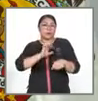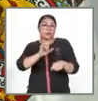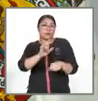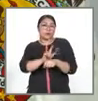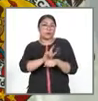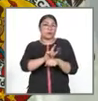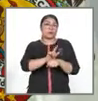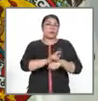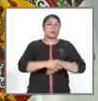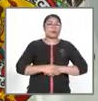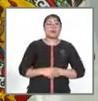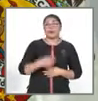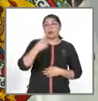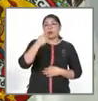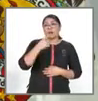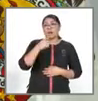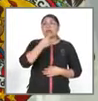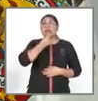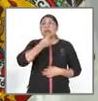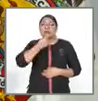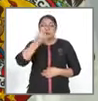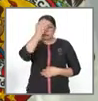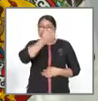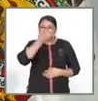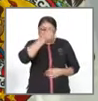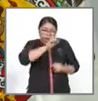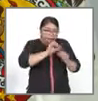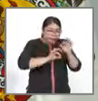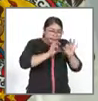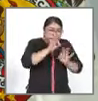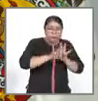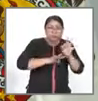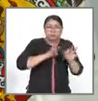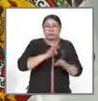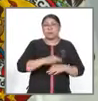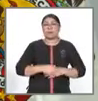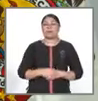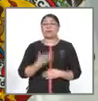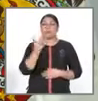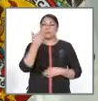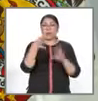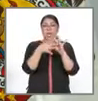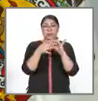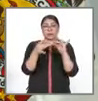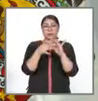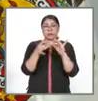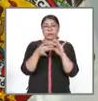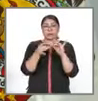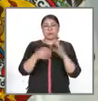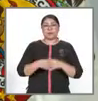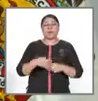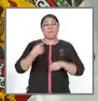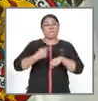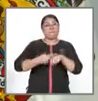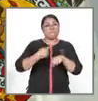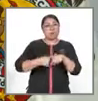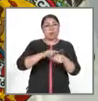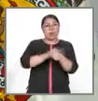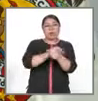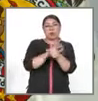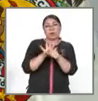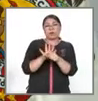endocrinología pediátrica evely Pérez Trejo quien nos presentará el tema impacto de la pandemia por